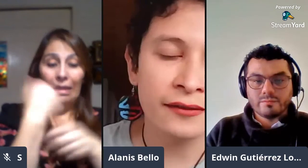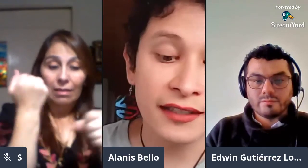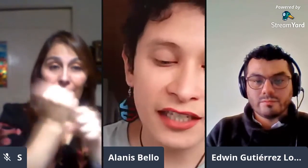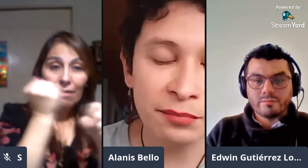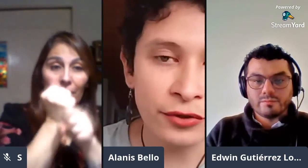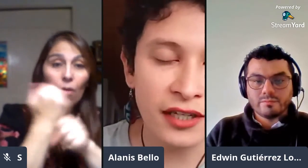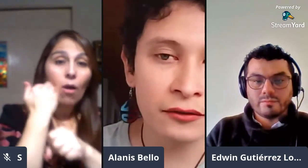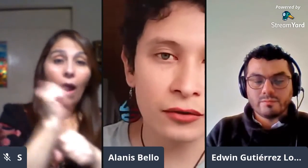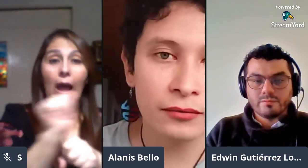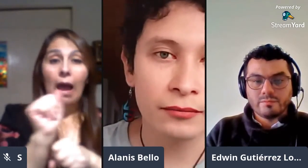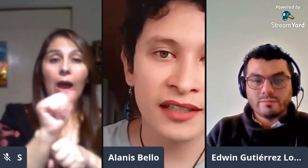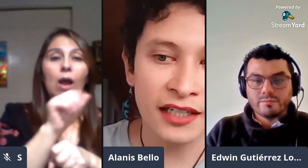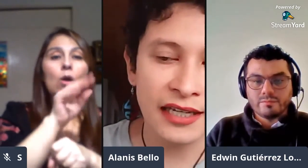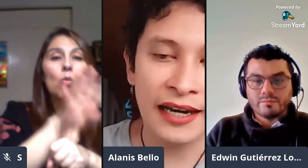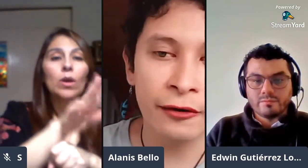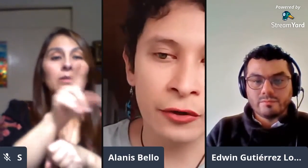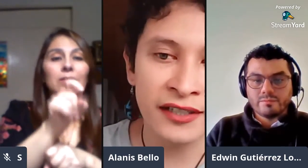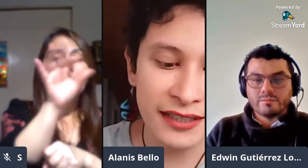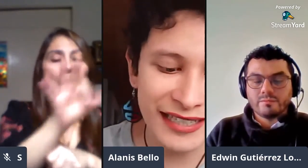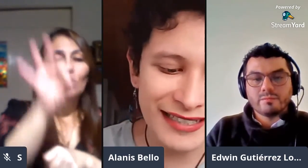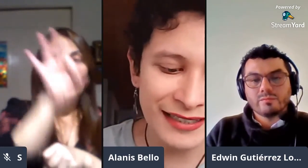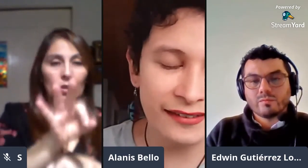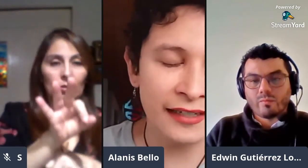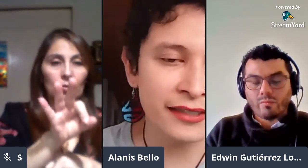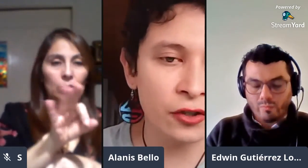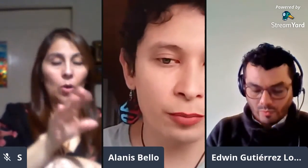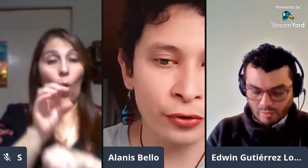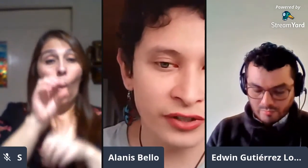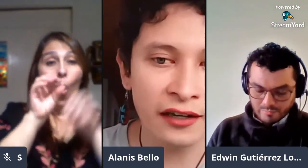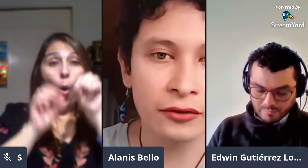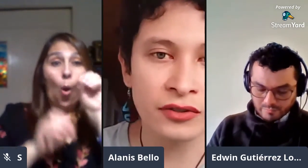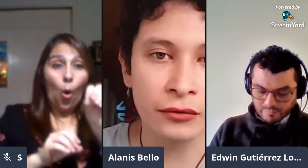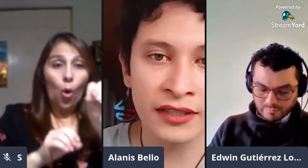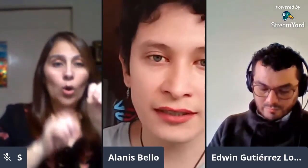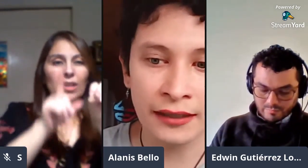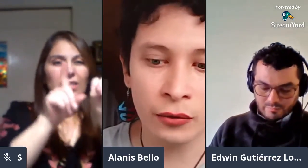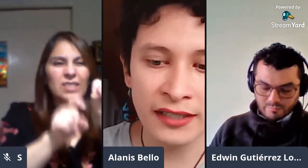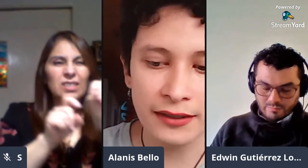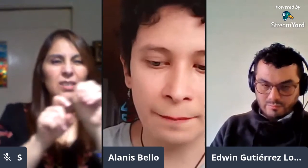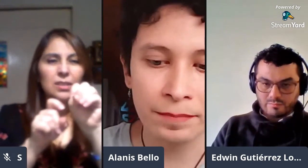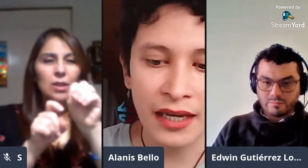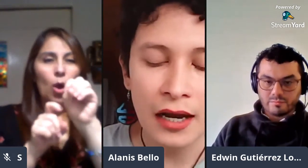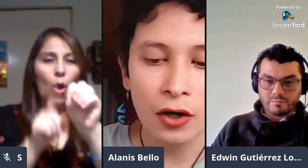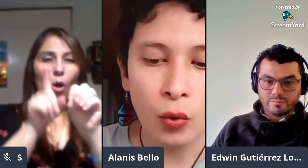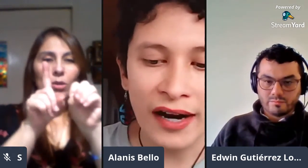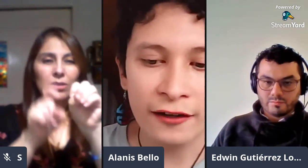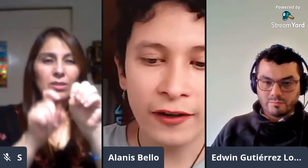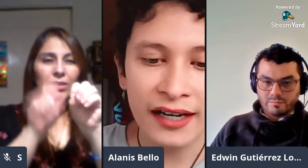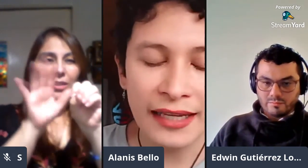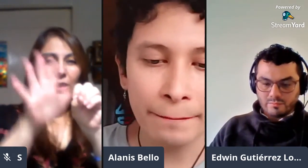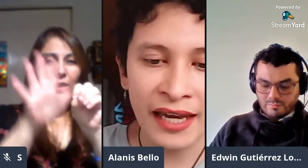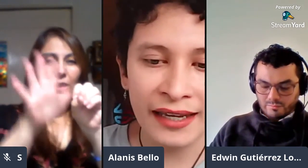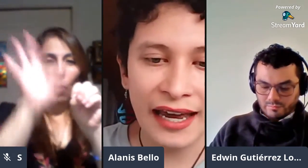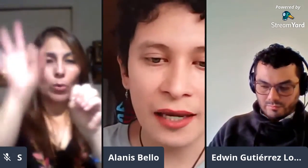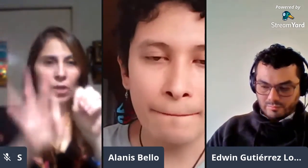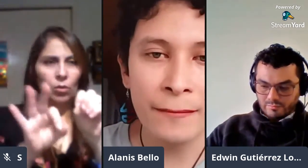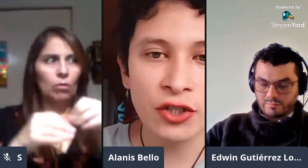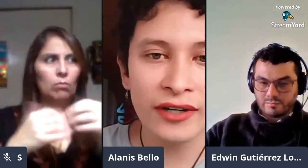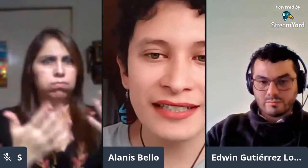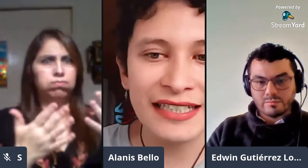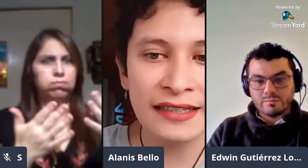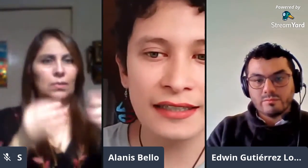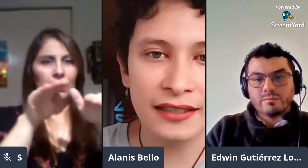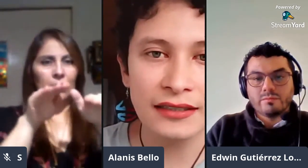es del 46%, mientras que la de varones es del 65%, según esta encuesta, lo cual refleja también que